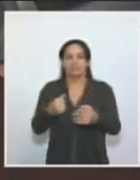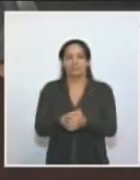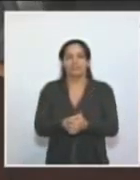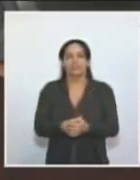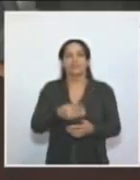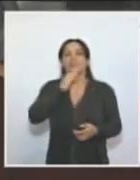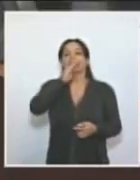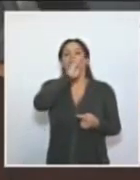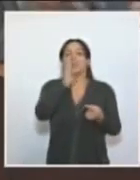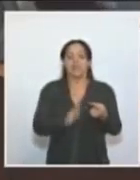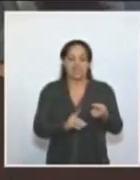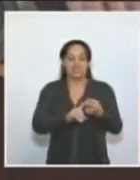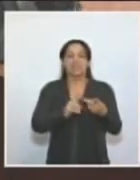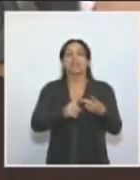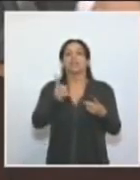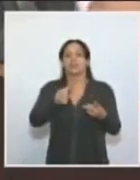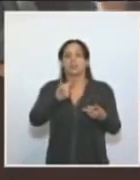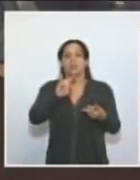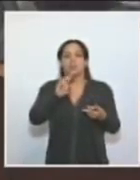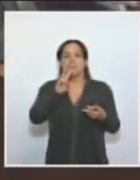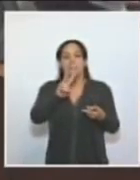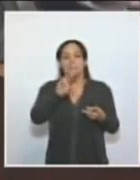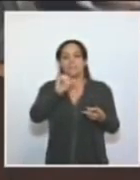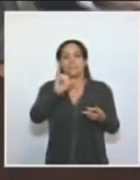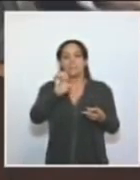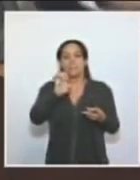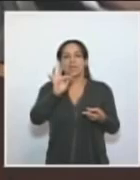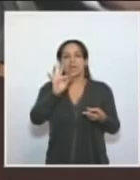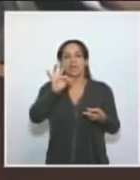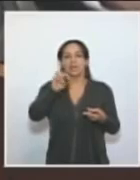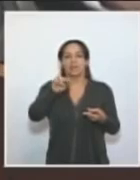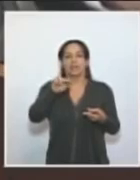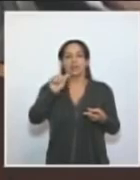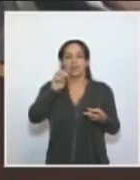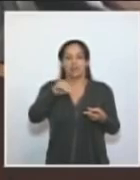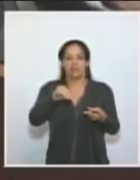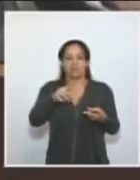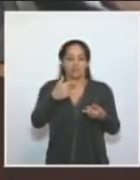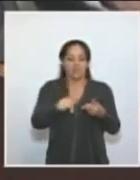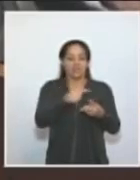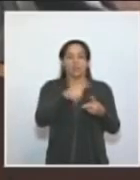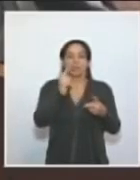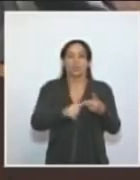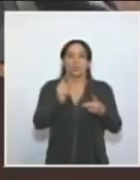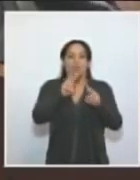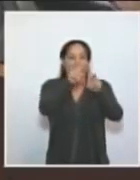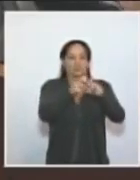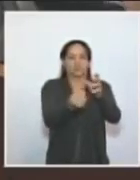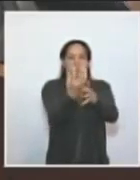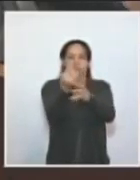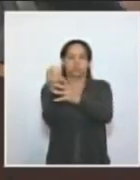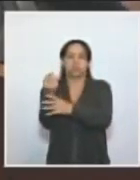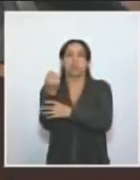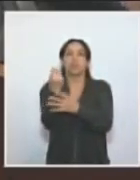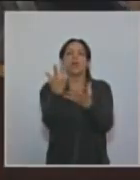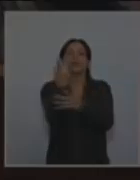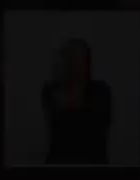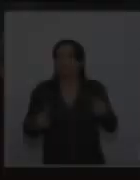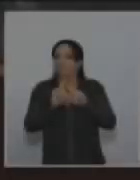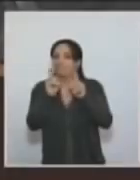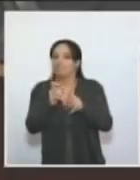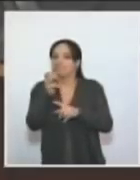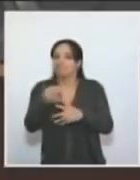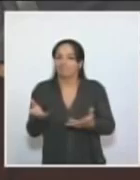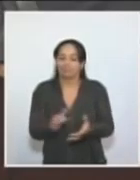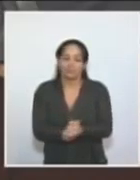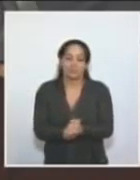Brasil, Vietnam, que hoy están produciendo más de 20 cargas por hectárea y nosotros producimos menos de la mitad.